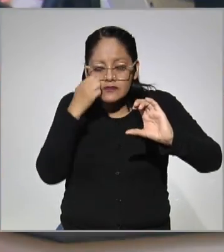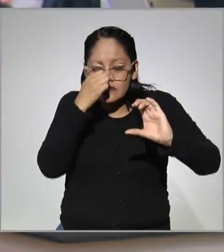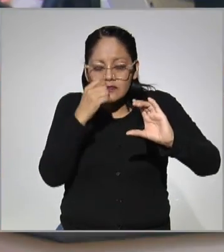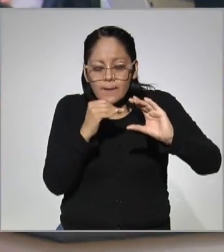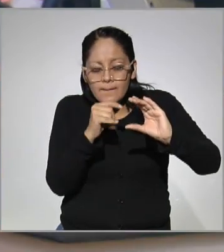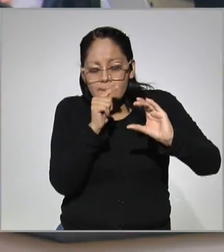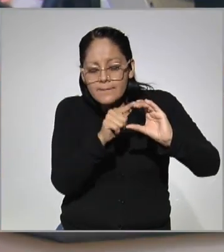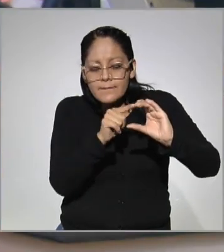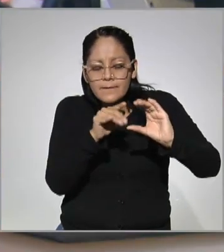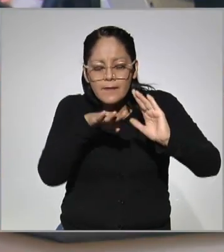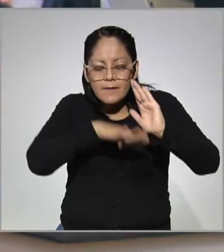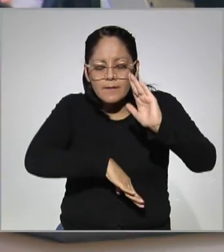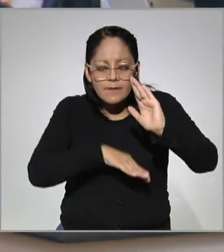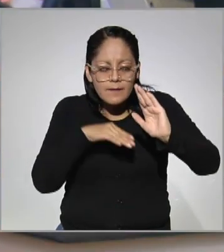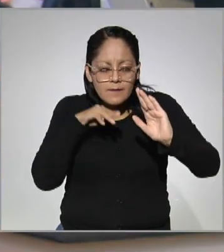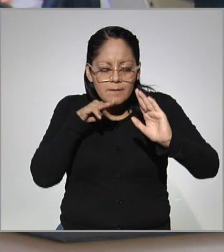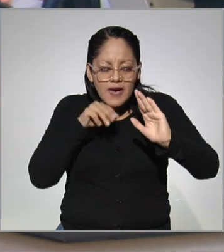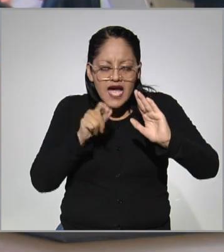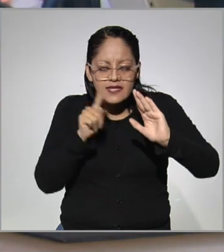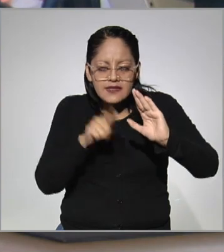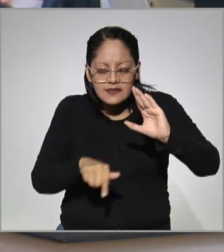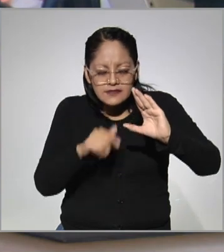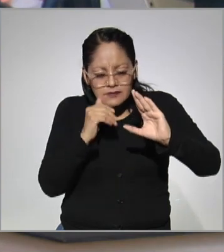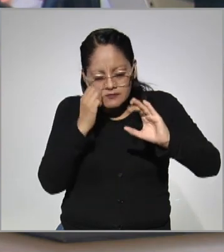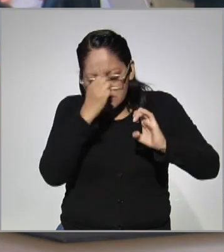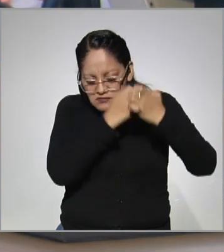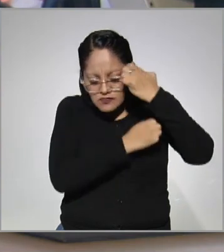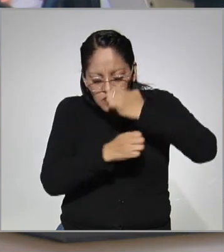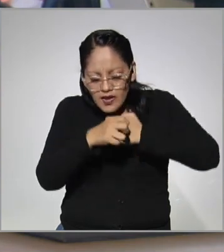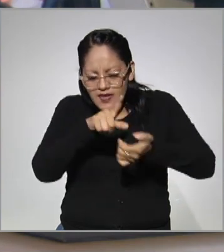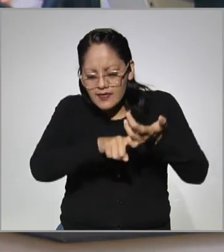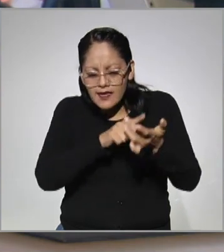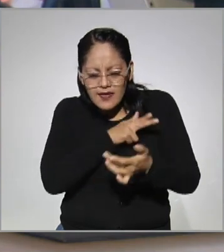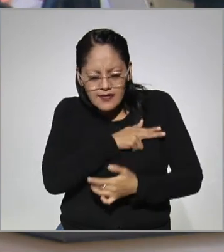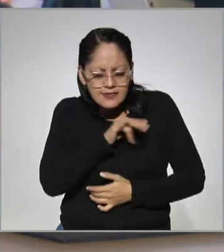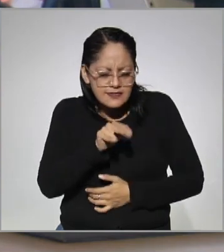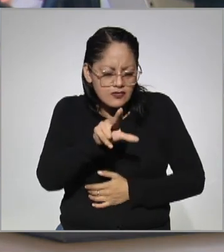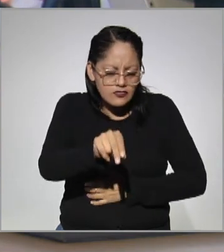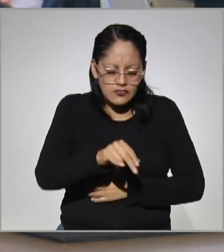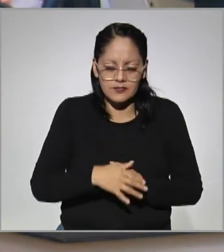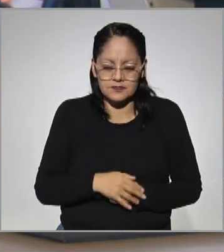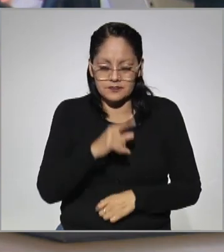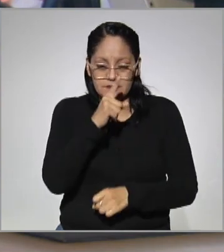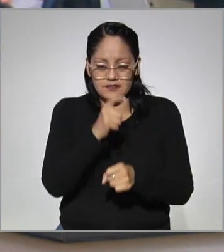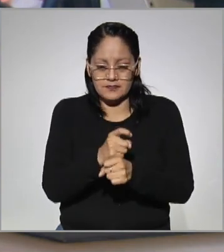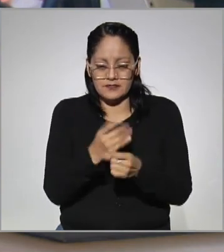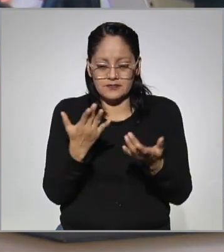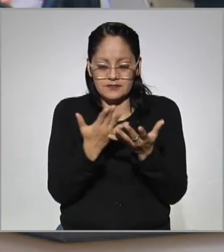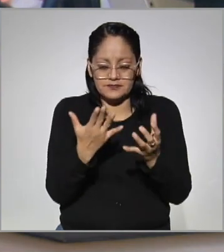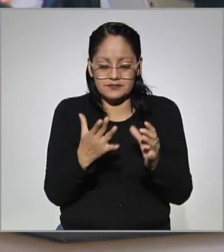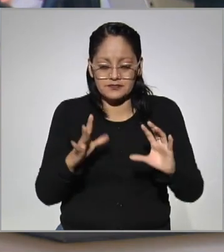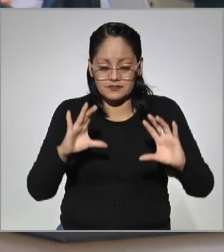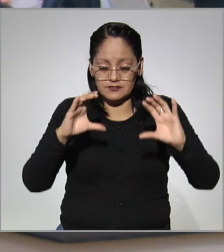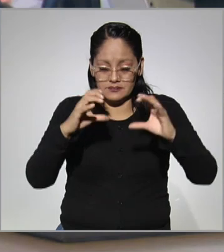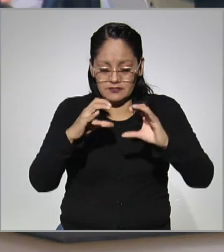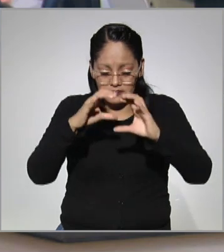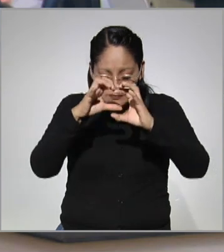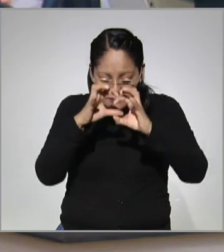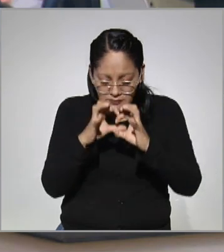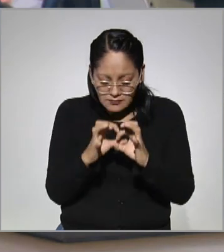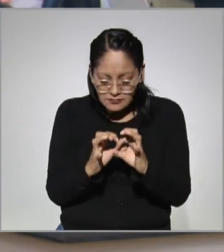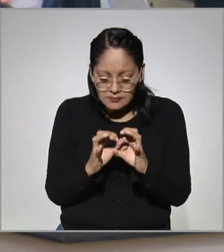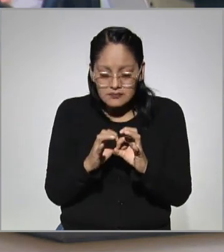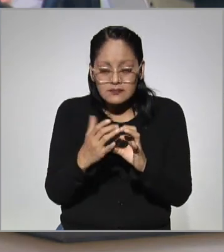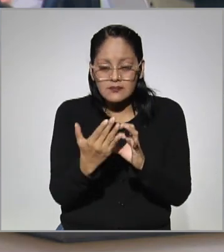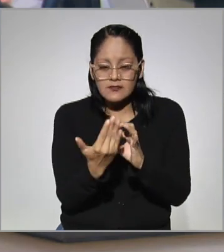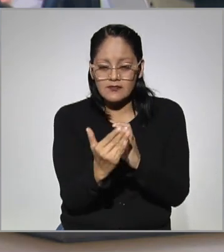cuello de la matriz y observar si hay o no una lesión. Lo primero que se hace es colocar un espéculo vaginal,